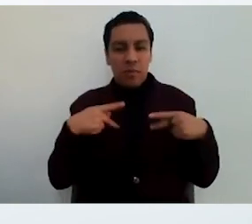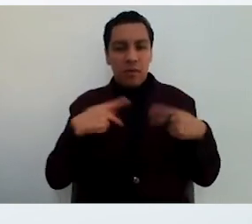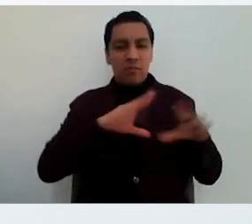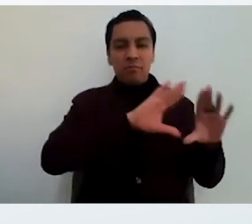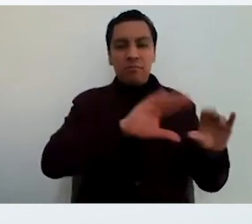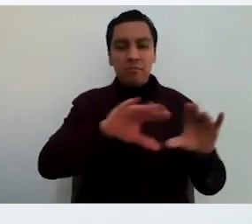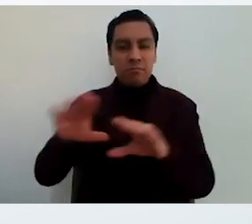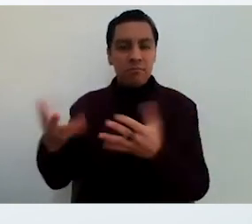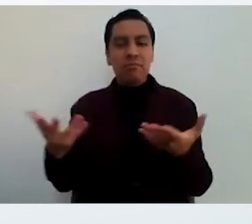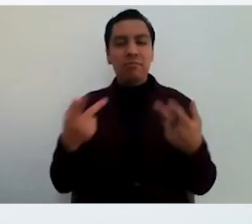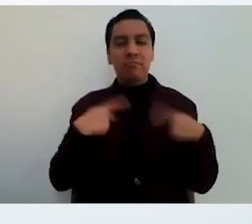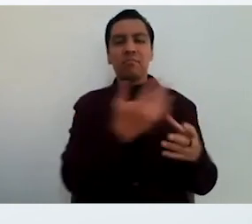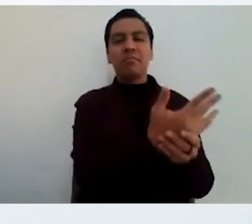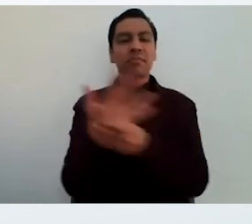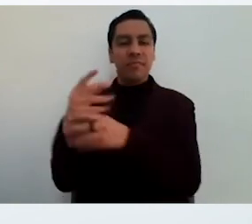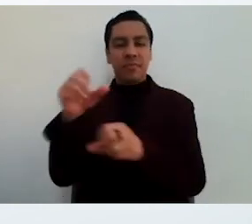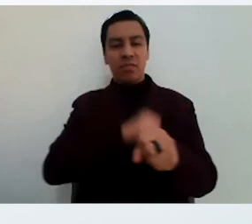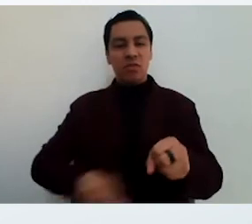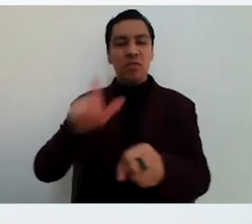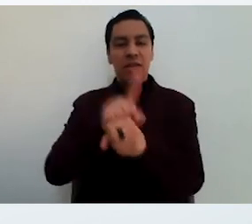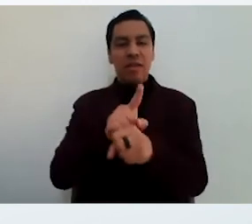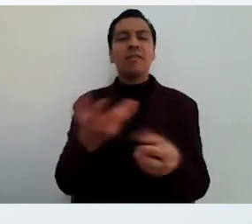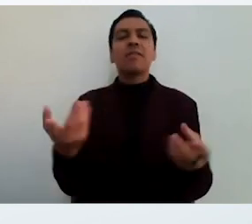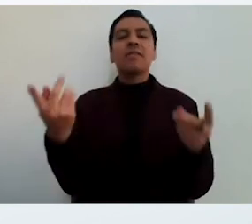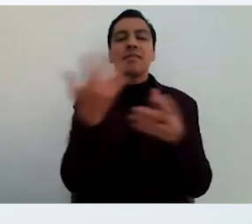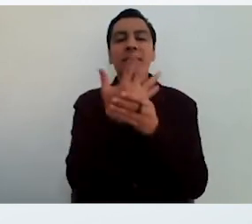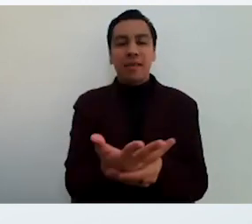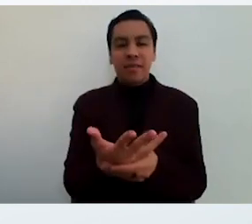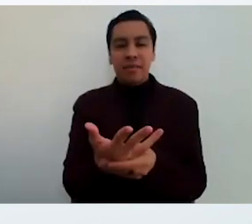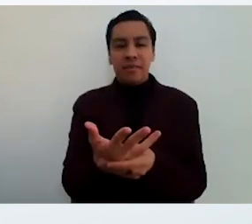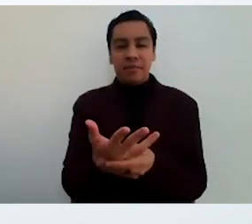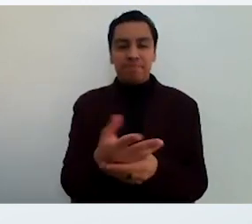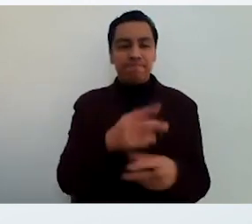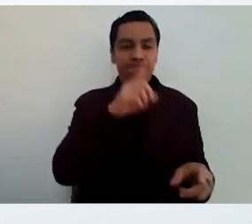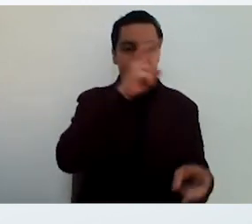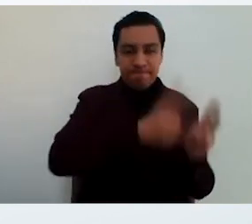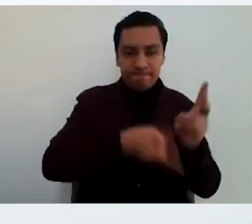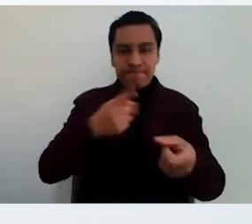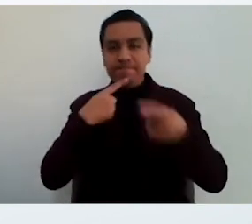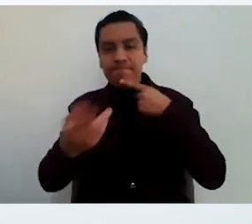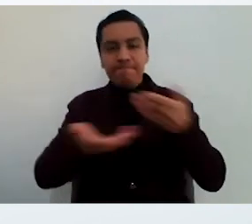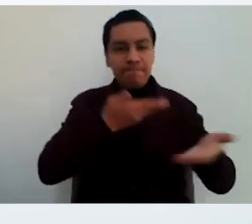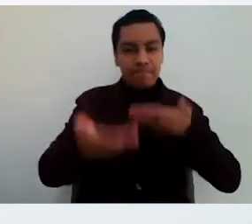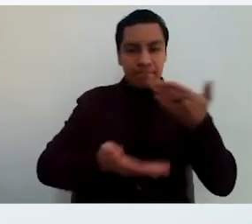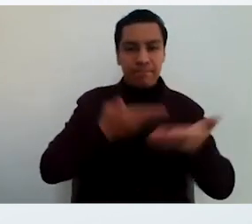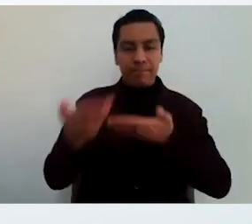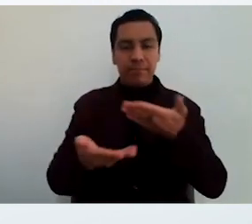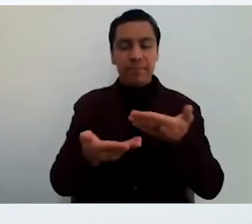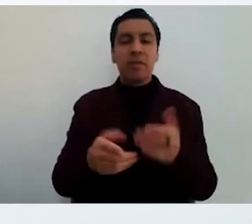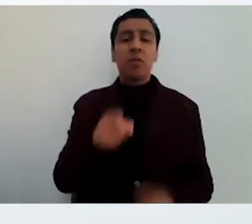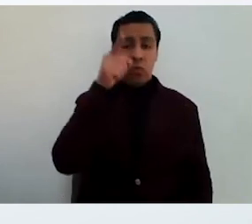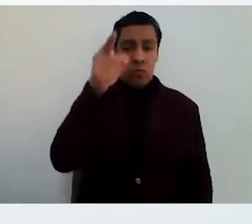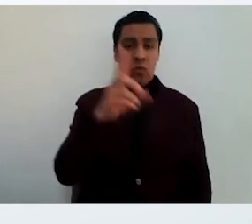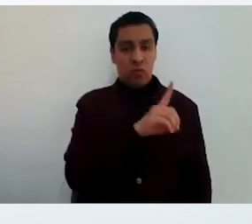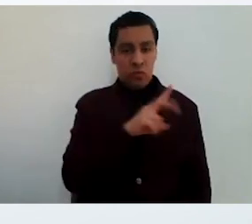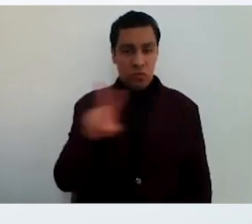gente, que como reiteradamente tú lo has mencionado. Yo te agradezco mucho que hayas estado esta mañana con